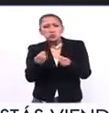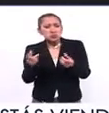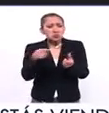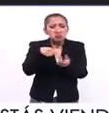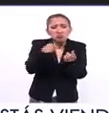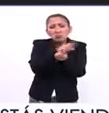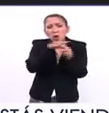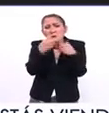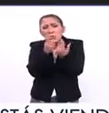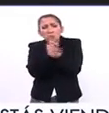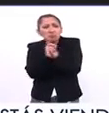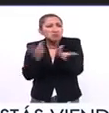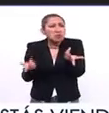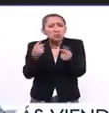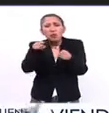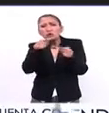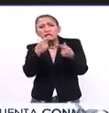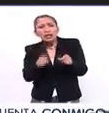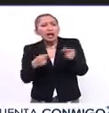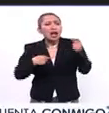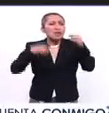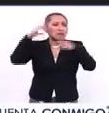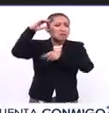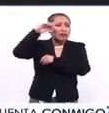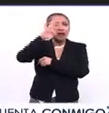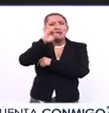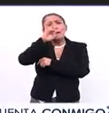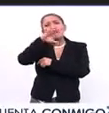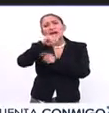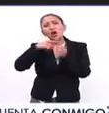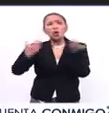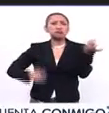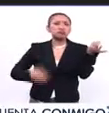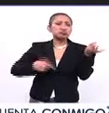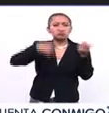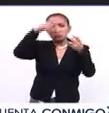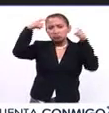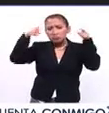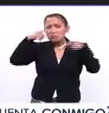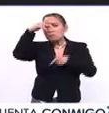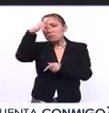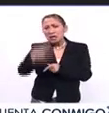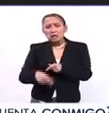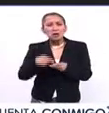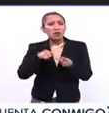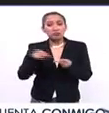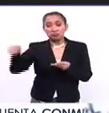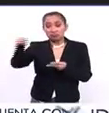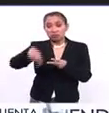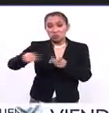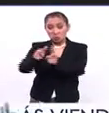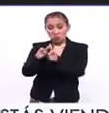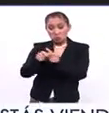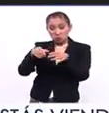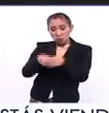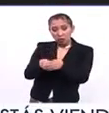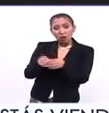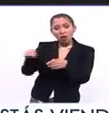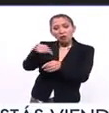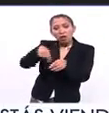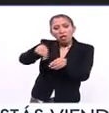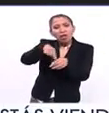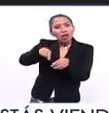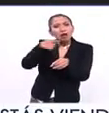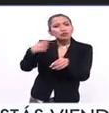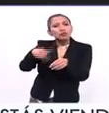que oían pues de todo, música desde flamenco hasta ranchera, y que en realidad pues ellos conformaron un círculo